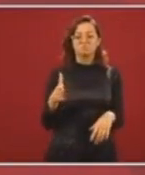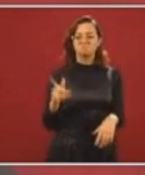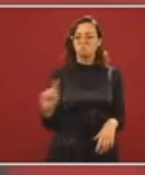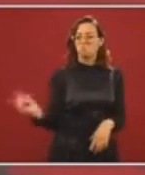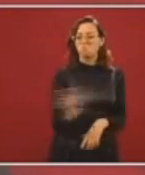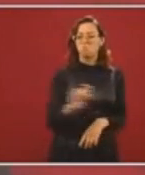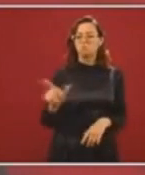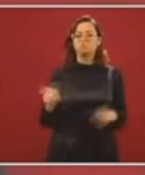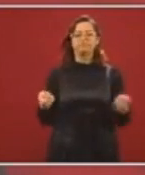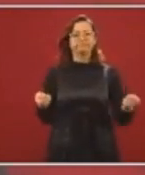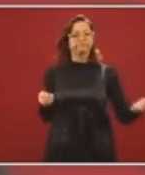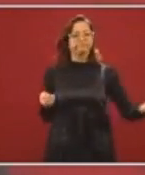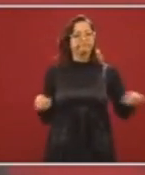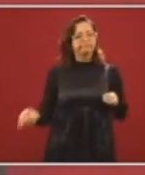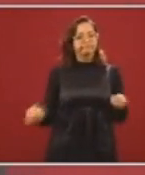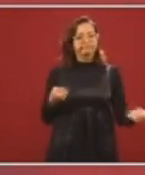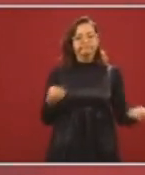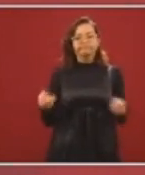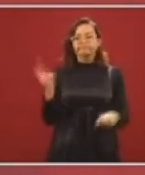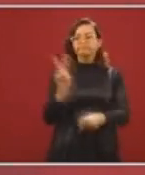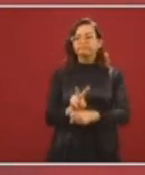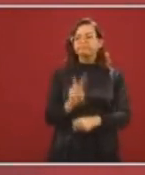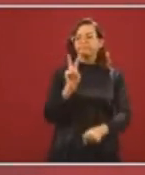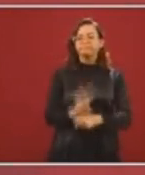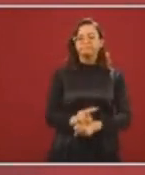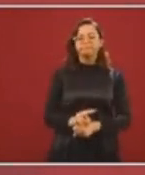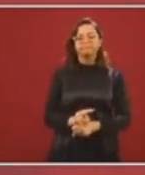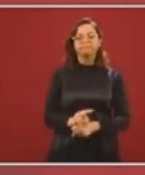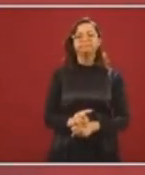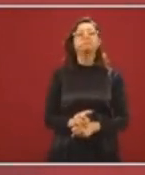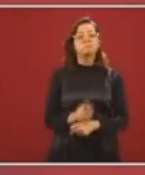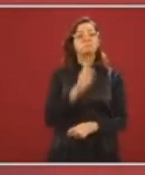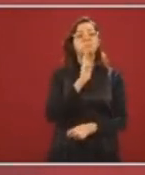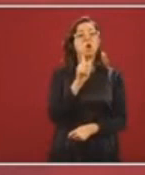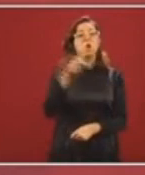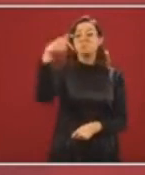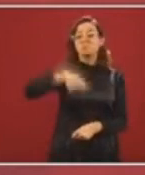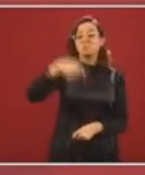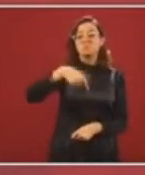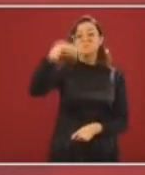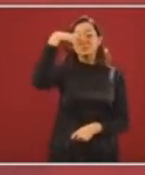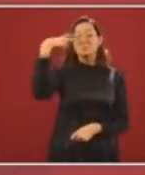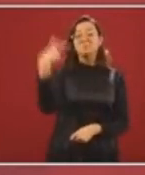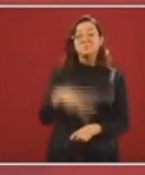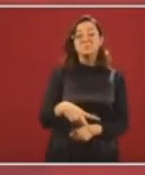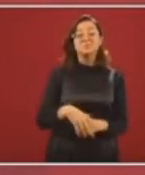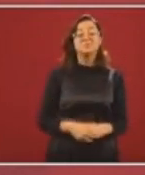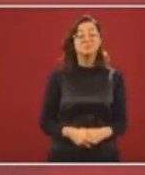profesionalismo en el manejo de esta crisis de coronavirus. Tan es así